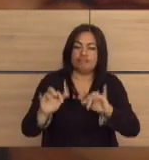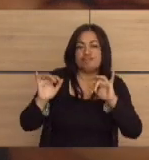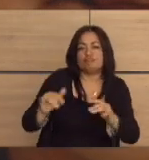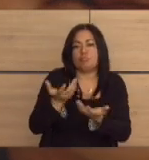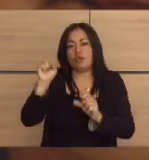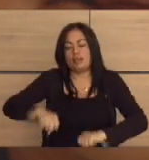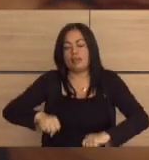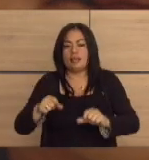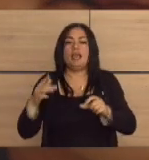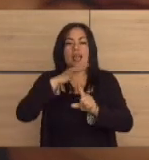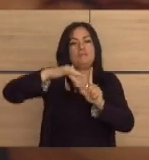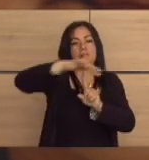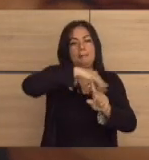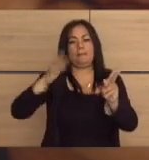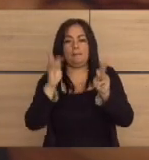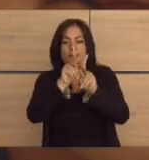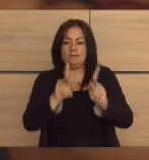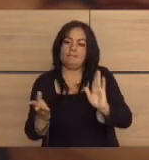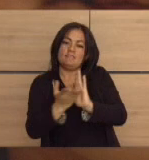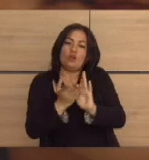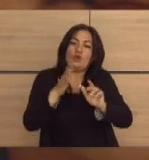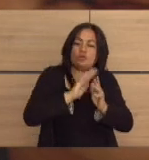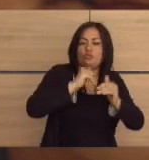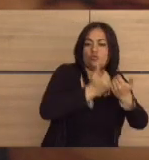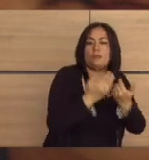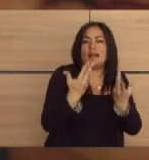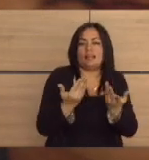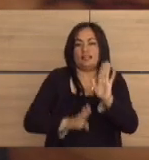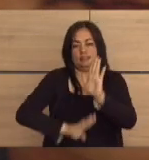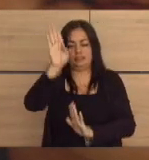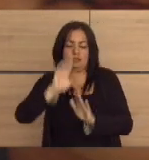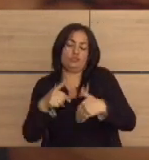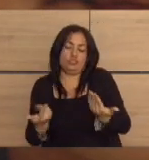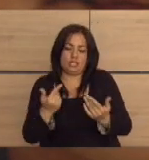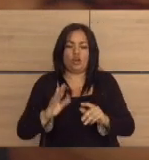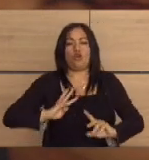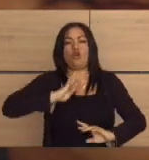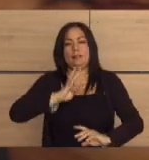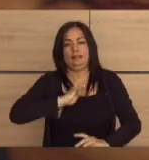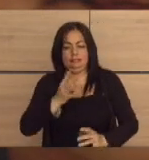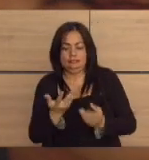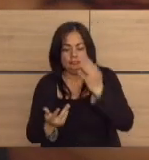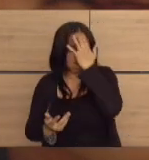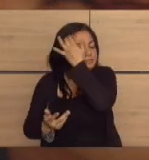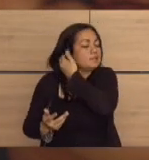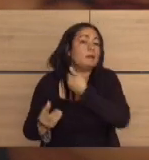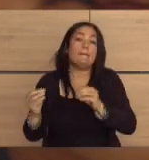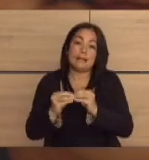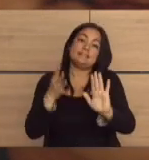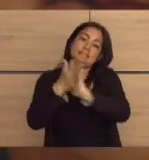ambiente educativo para hacer proclive el desarrollo de estas competencias. En primera instancia, quiero compartirles que llevamos trabajando unos